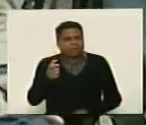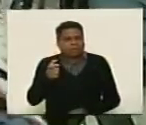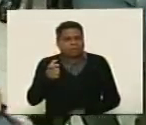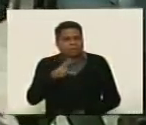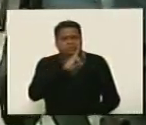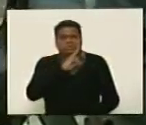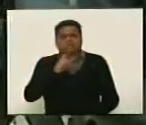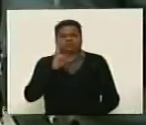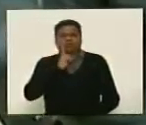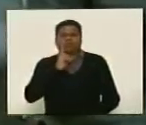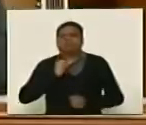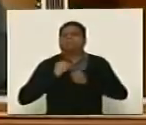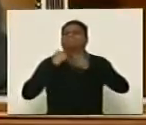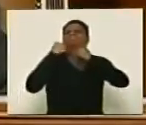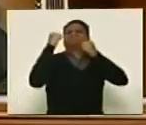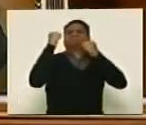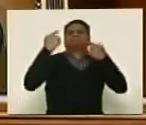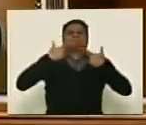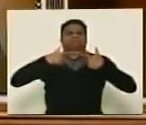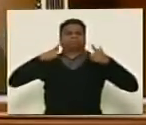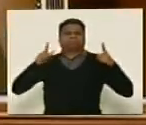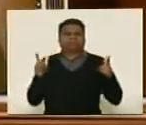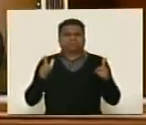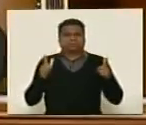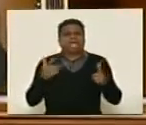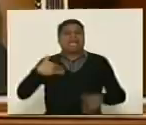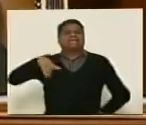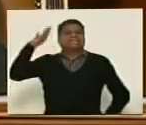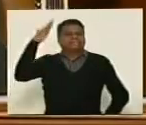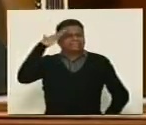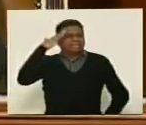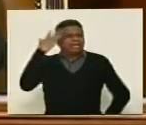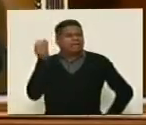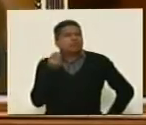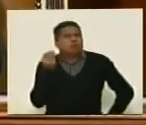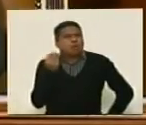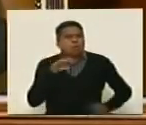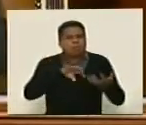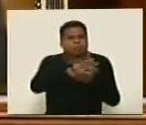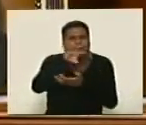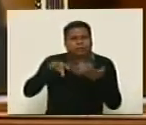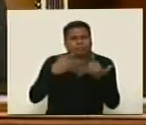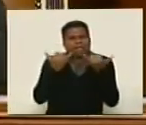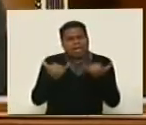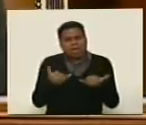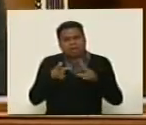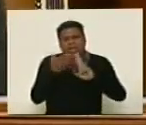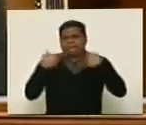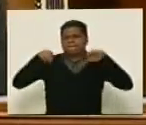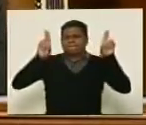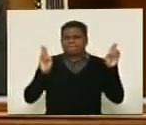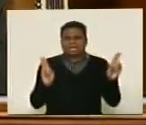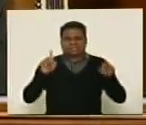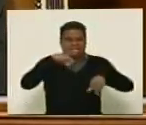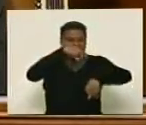que a mí me encanta, ha sabido enfrentar, poner cara a las dificultades y nos ha traído en paz hasta este momento, cuando vamos